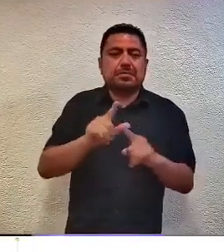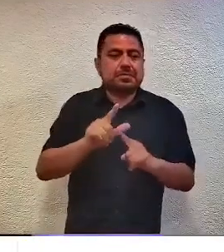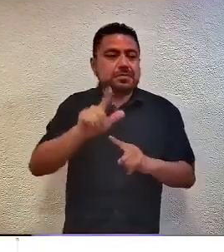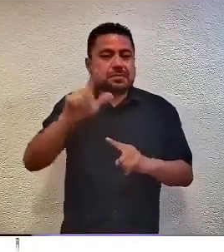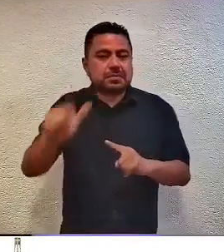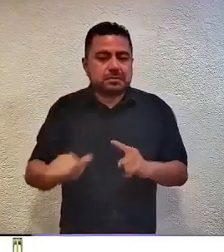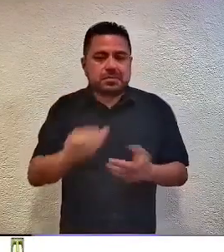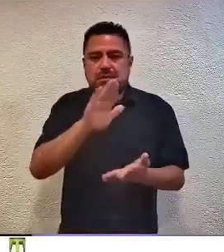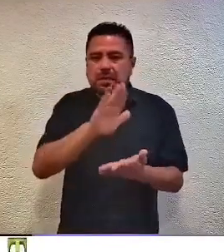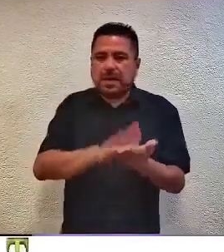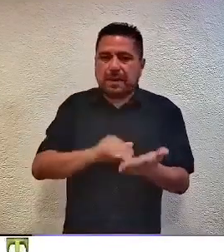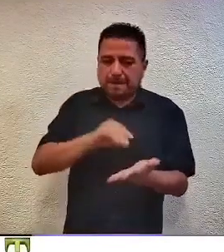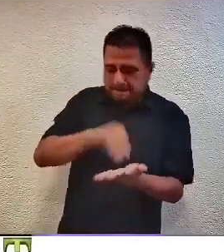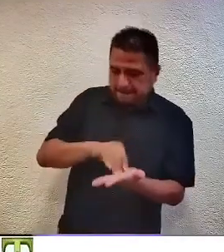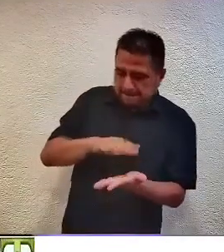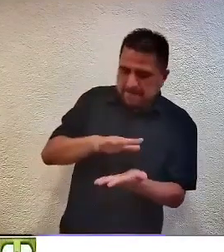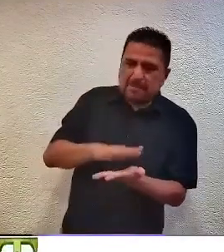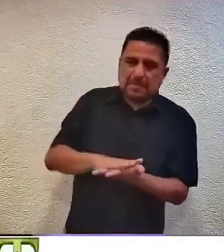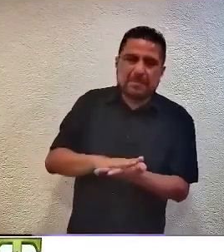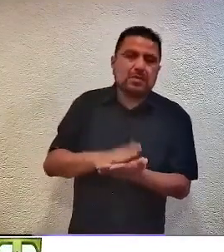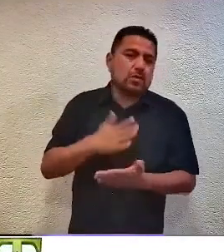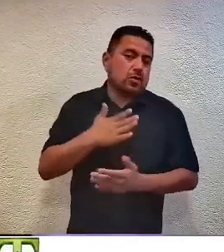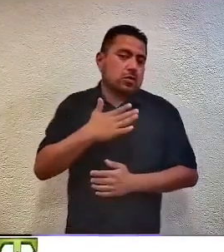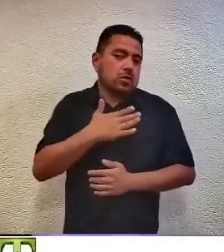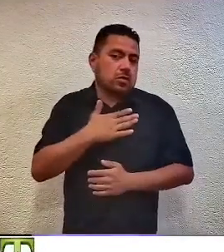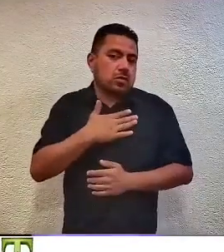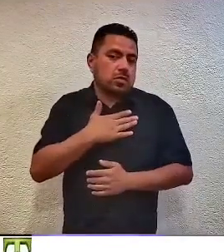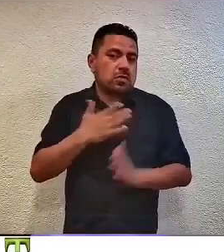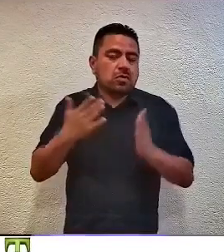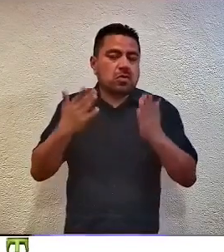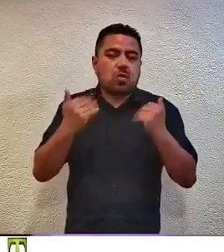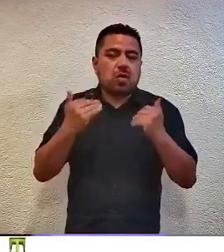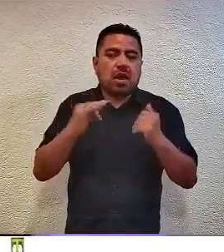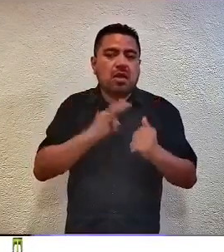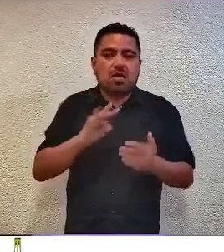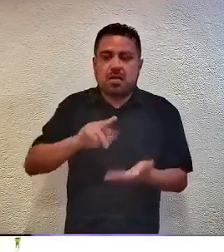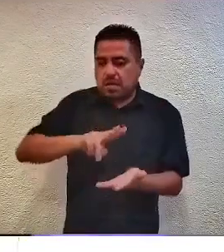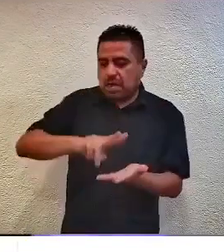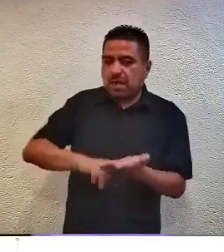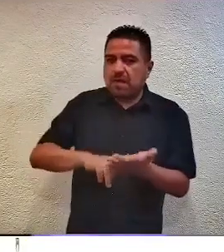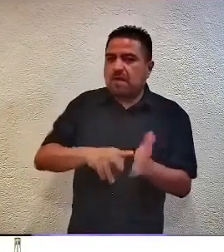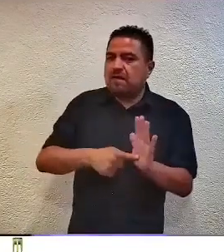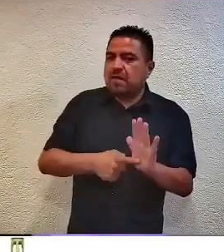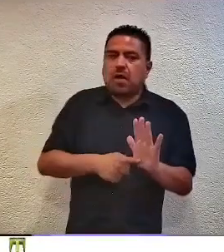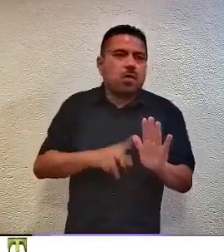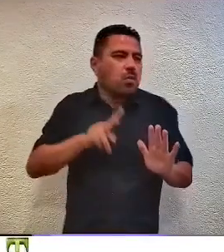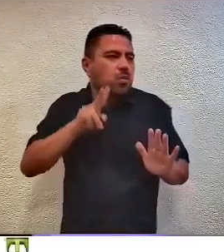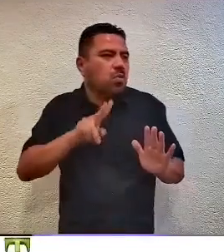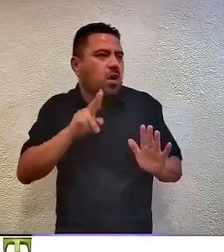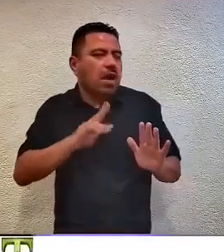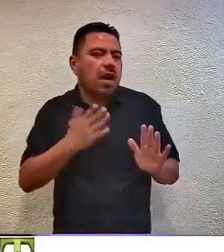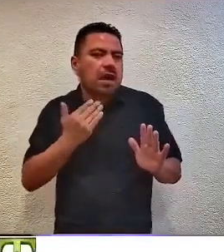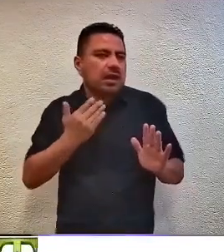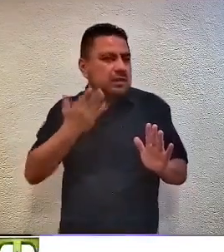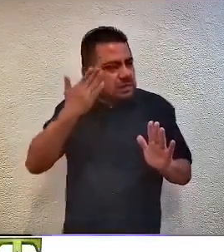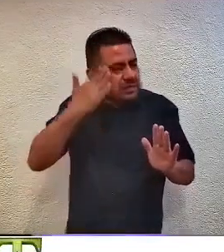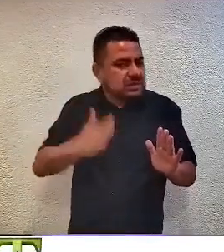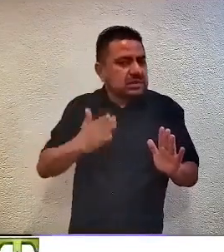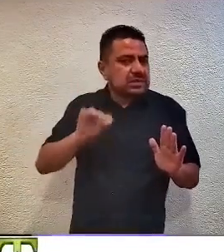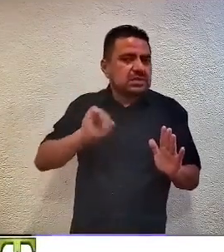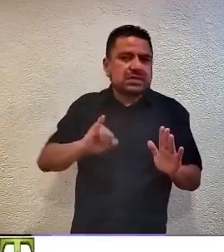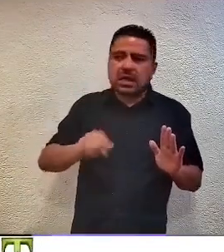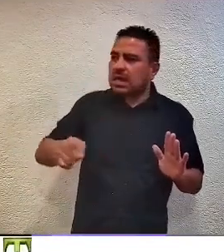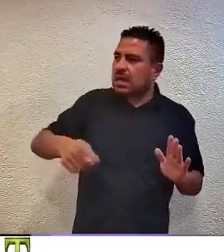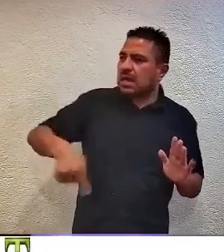la documental pública que yo establecía que no le podíamos dar valor probatorio pleno, sino sabíamos si eran ellos